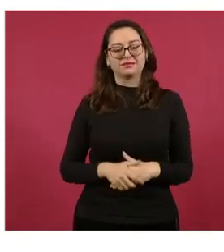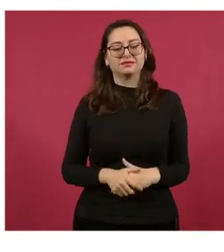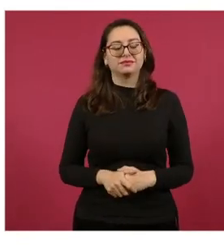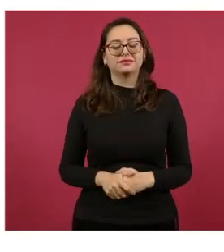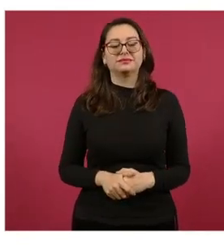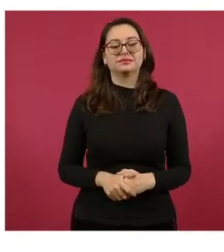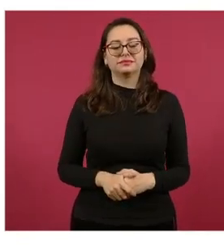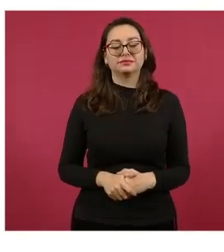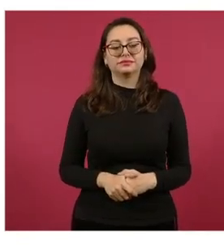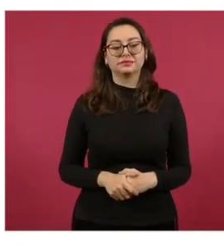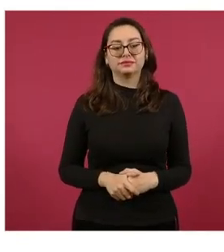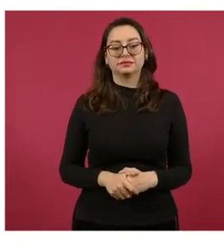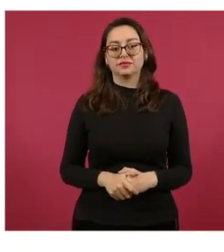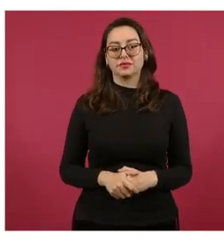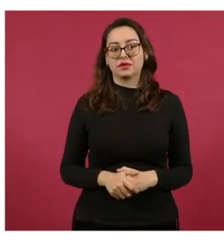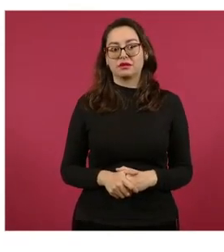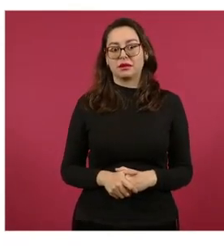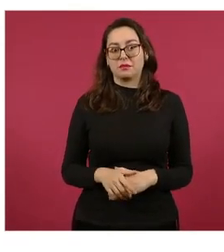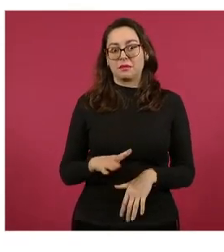No es tan